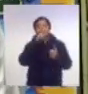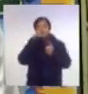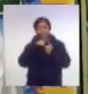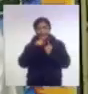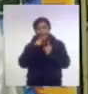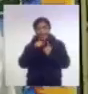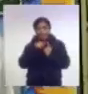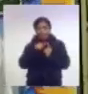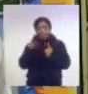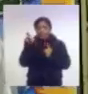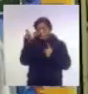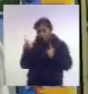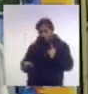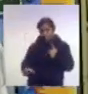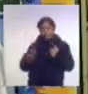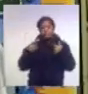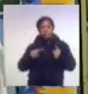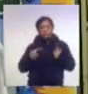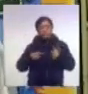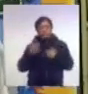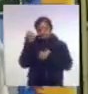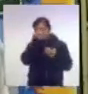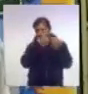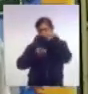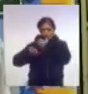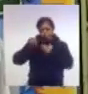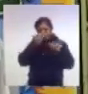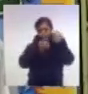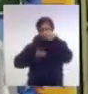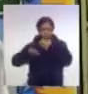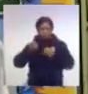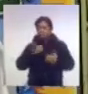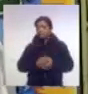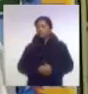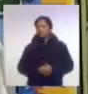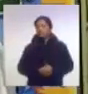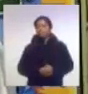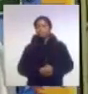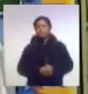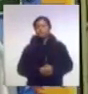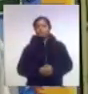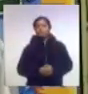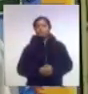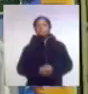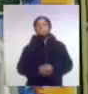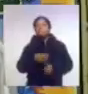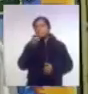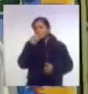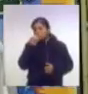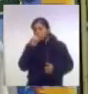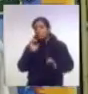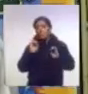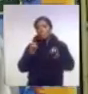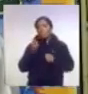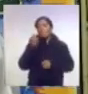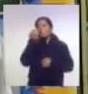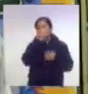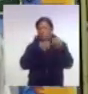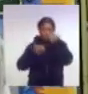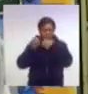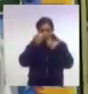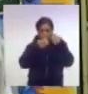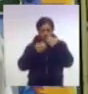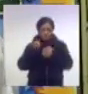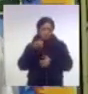serie de evaluación que le llamamos nosotros de evaluación nutrimental o no, evaluación nutricia. Se